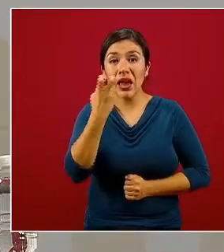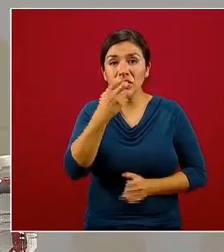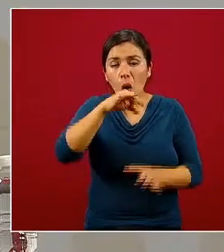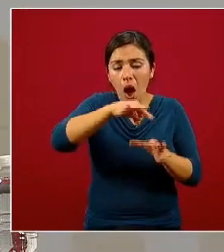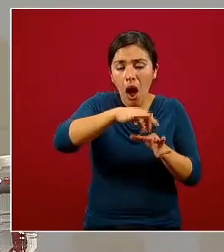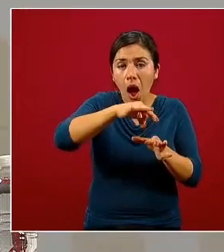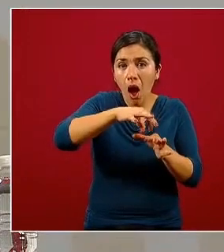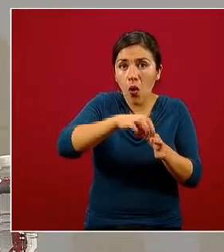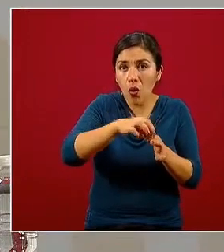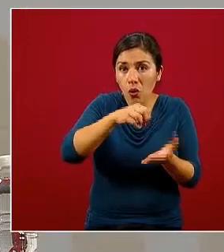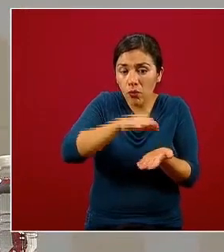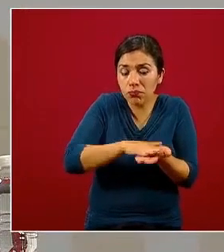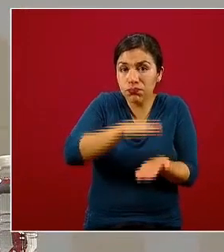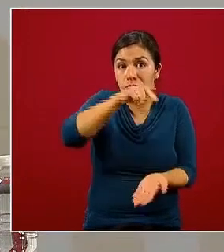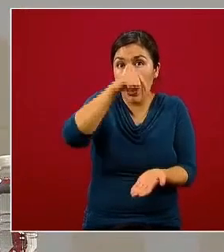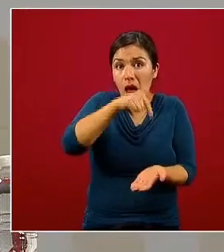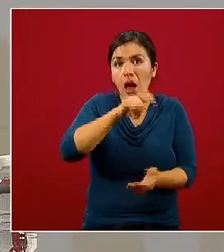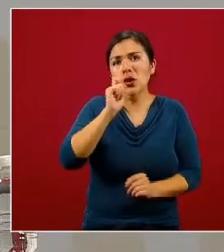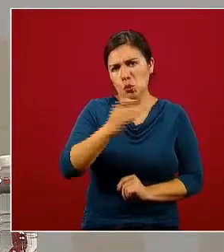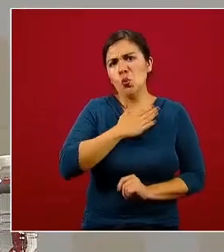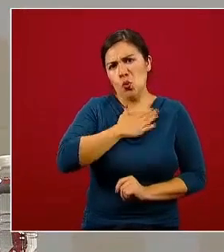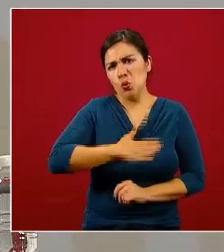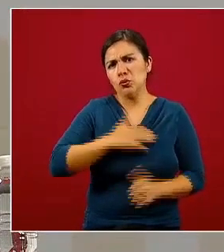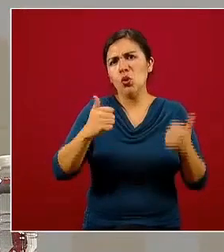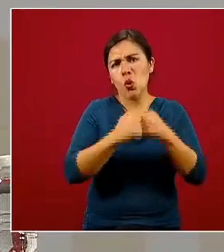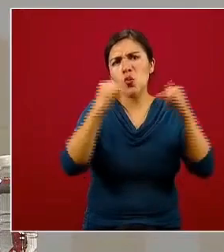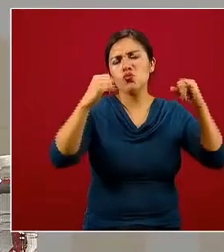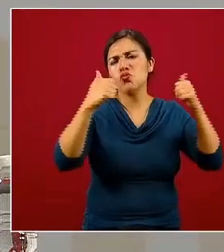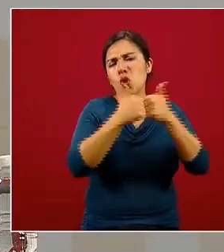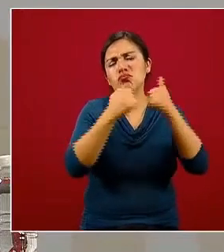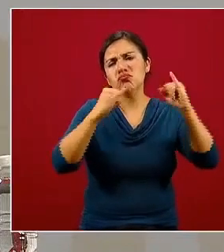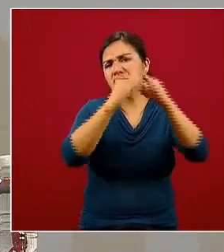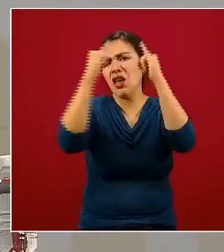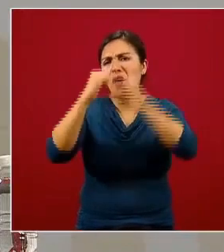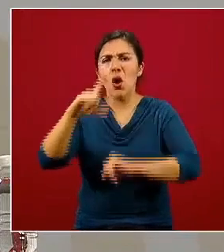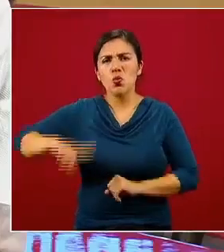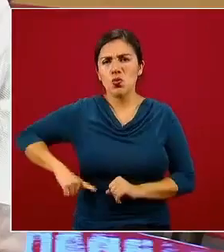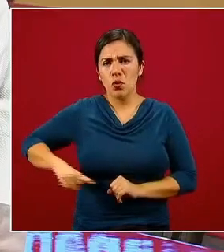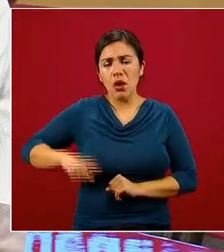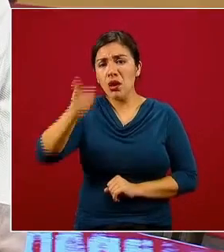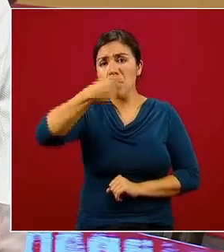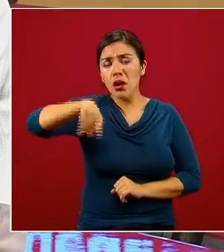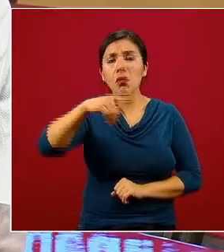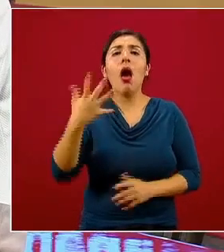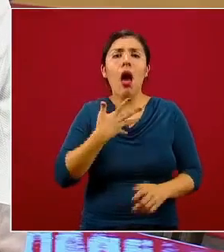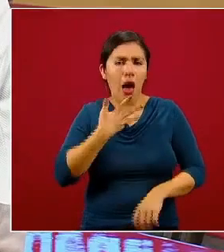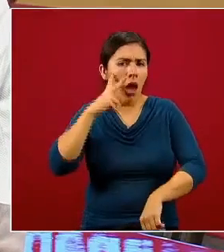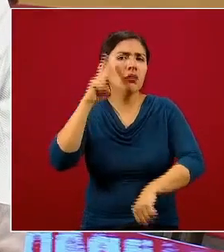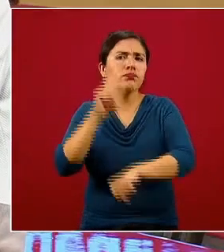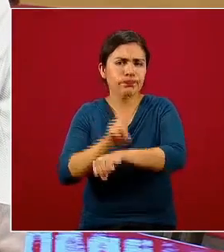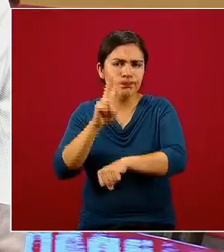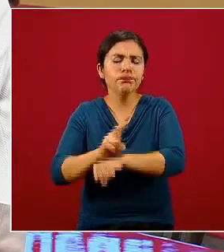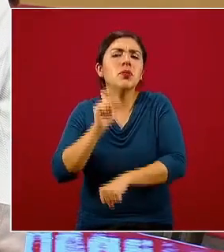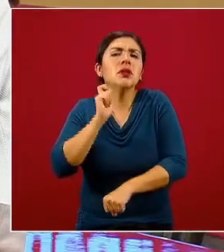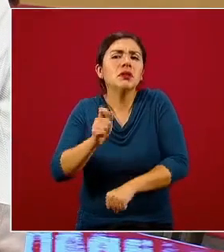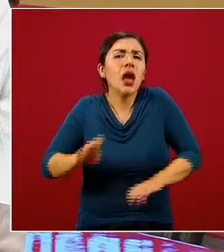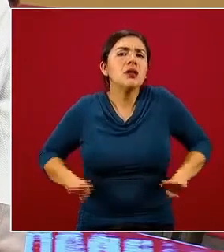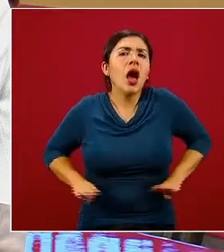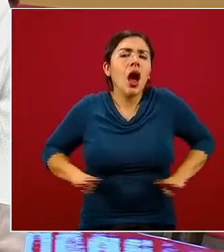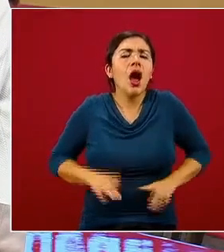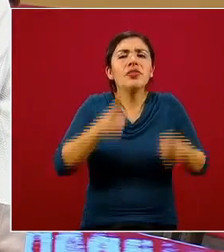ahorros justificados en dependencias del gobierno están tomando en cuenta las particularidades de